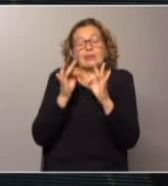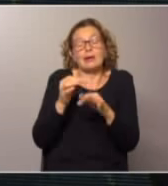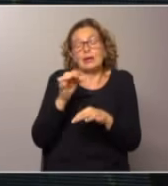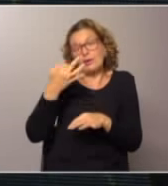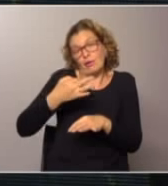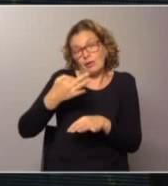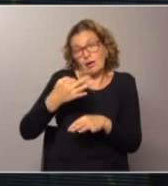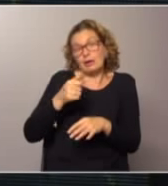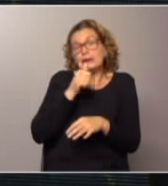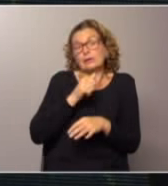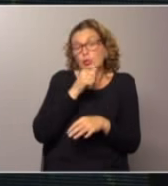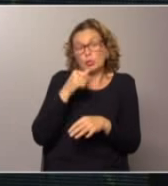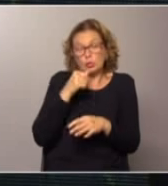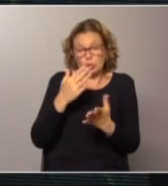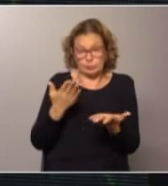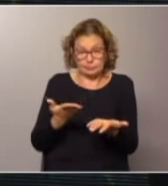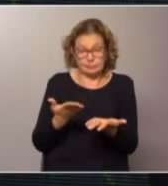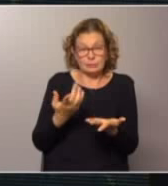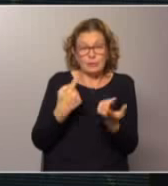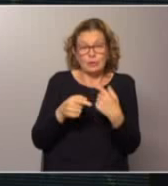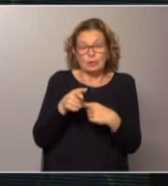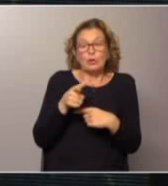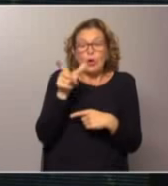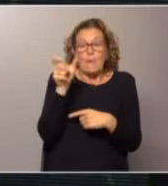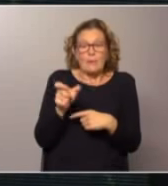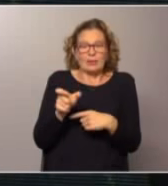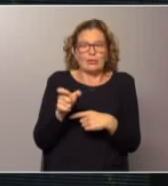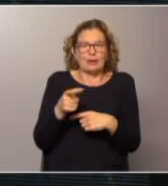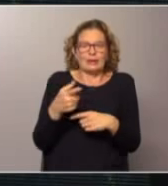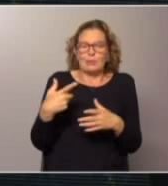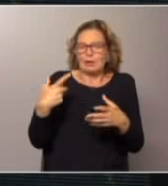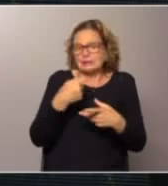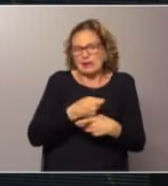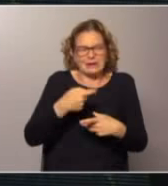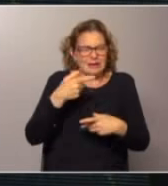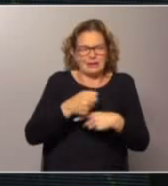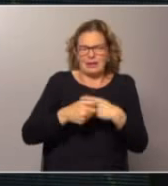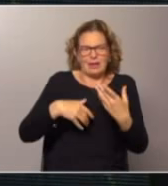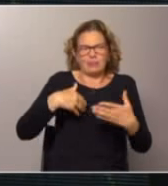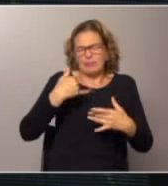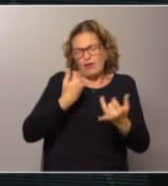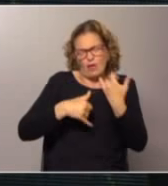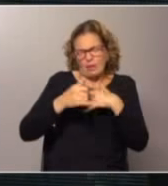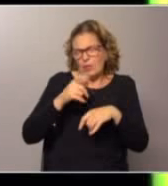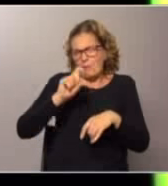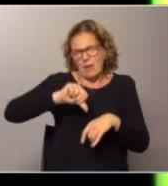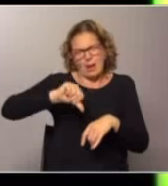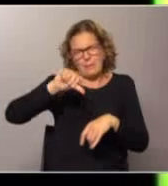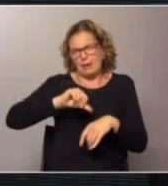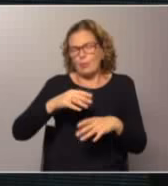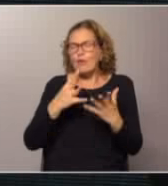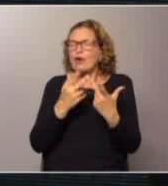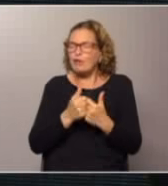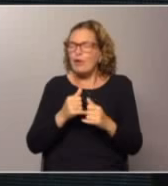verdad o que es la solución pero estos tipos lo que están haciendo es inyectar deliberadamente desinformación es estratégico